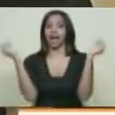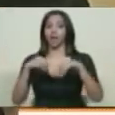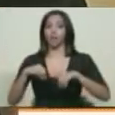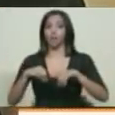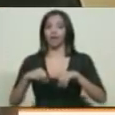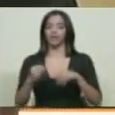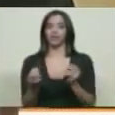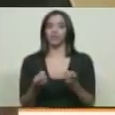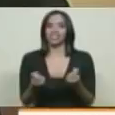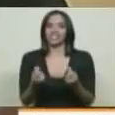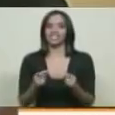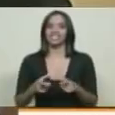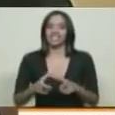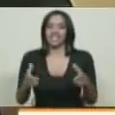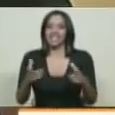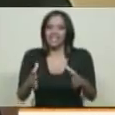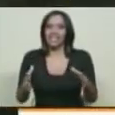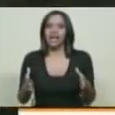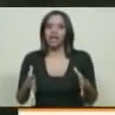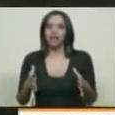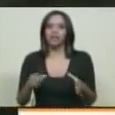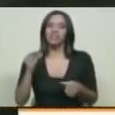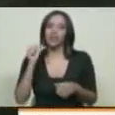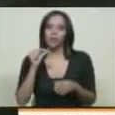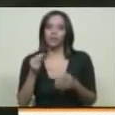todos los demás, y también a los pequeños empresarios.